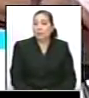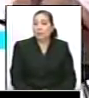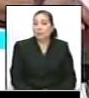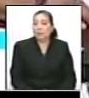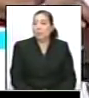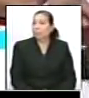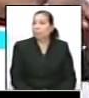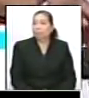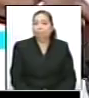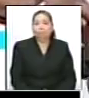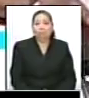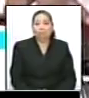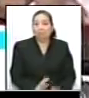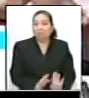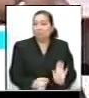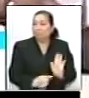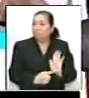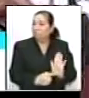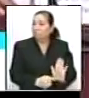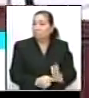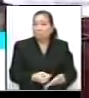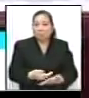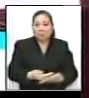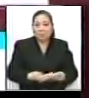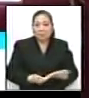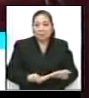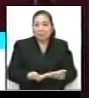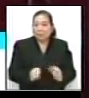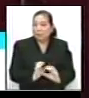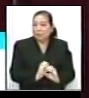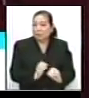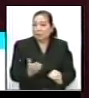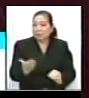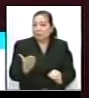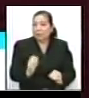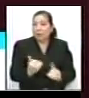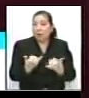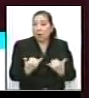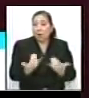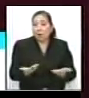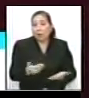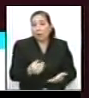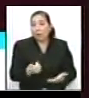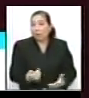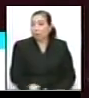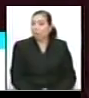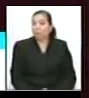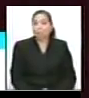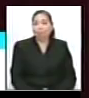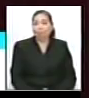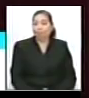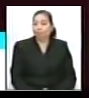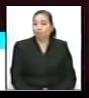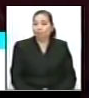No, congresista Arimborgo, no ha presentado ninguna documentación ni para solicitarlo el día de hoy o en otra oportunidad.